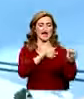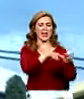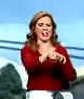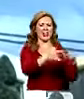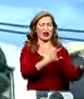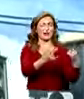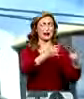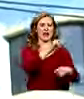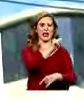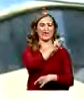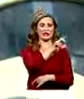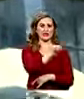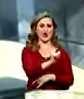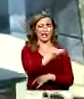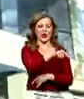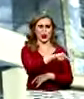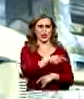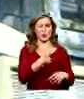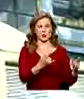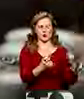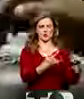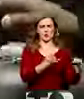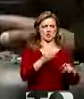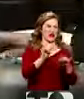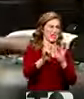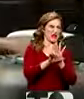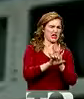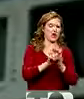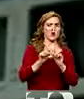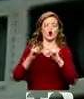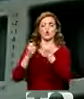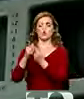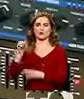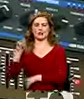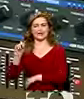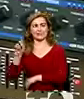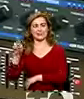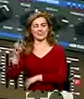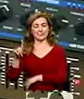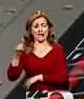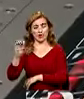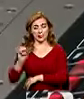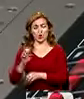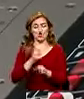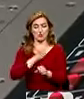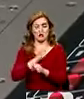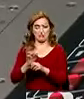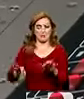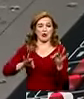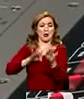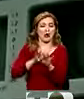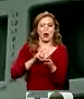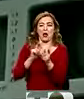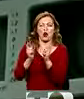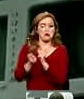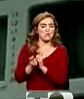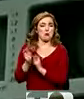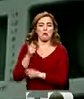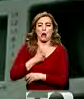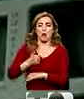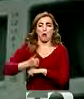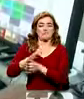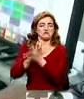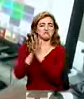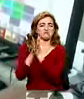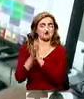agrupación canela radio y televisión y del grupo andrade por haber cambiado de dueños o administradores sin autorización así como también